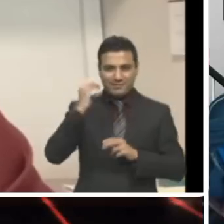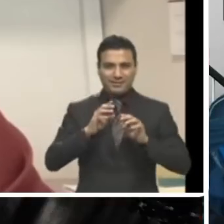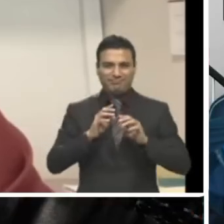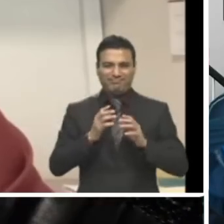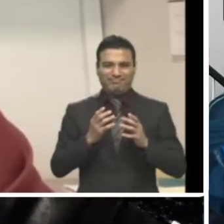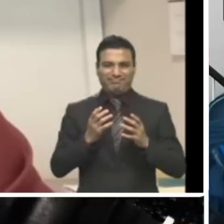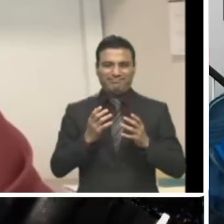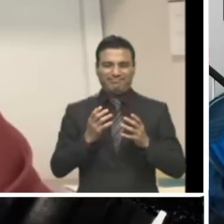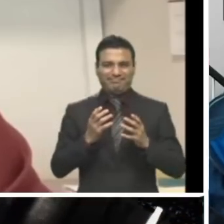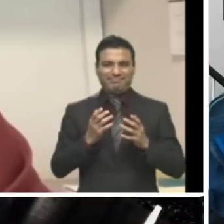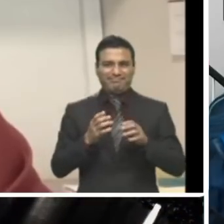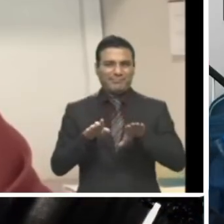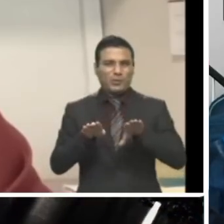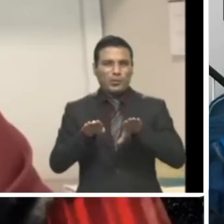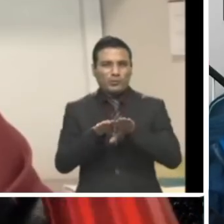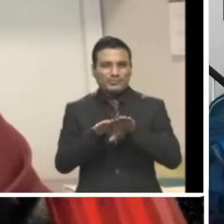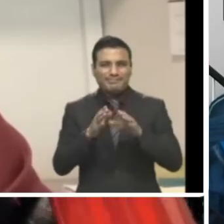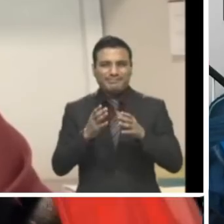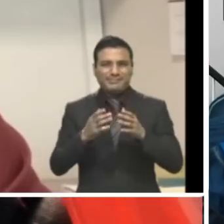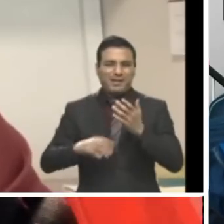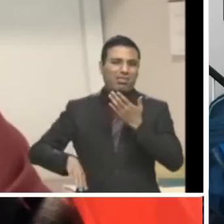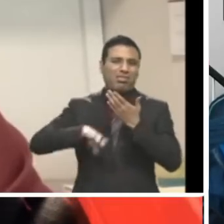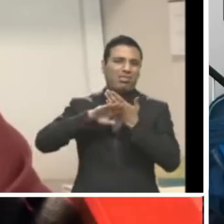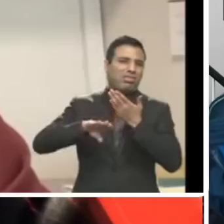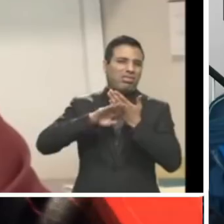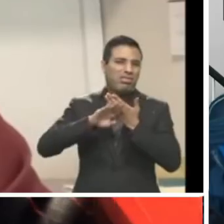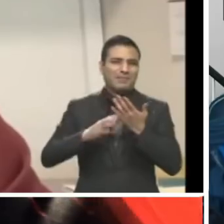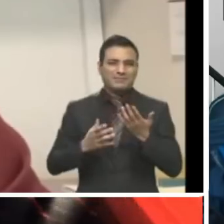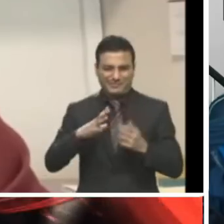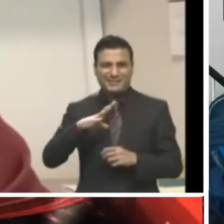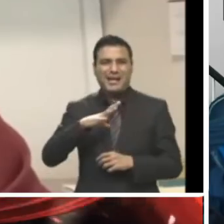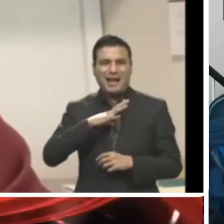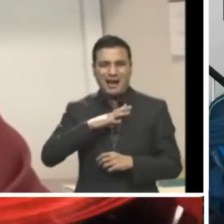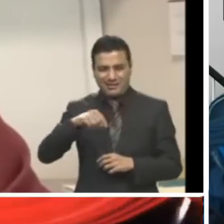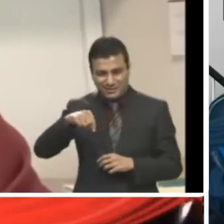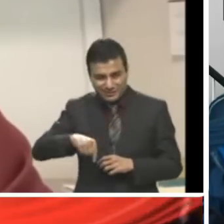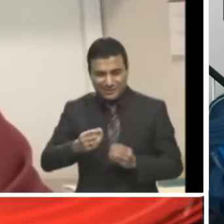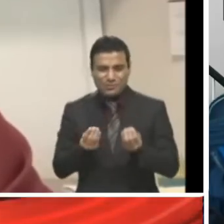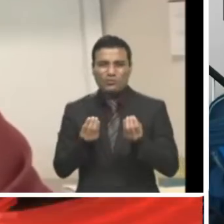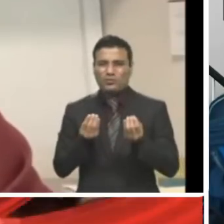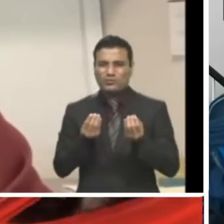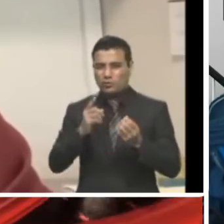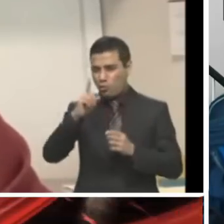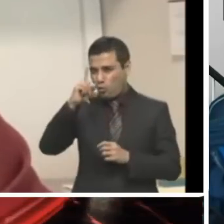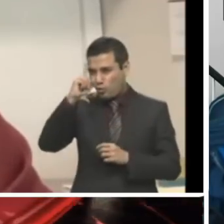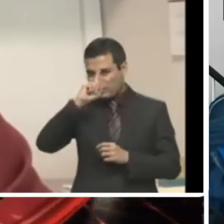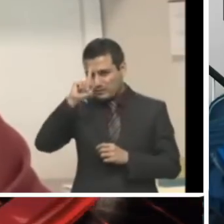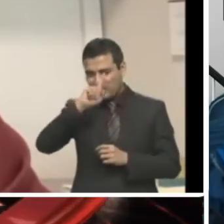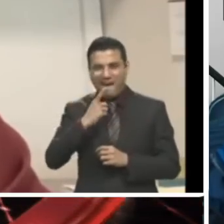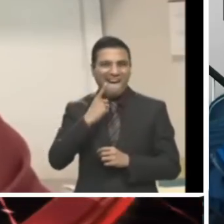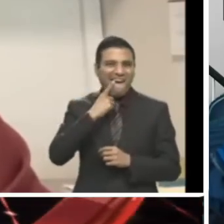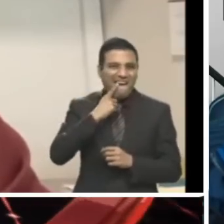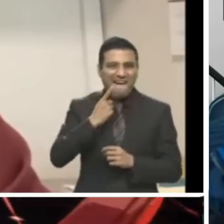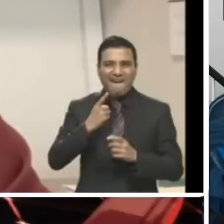de tropelías la serie de artimañas artilugios legales y de hecho que se configuran este